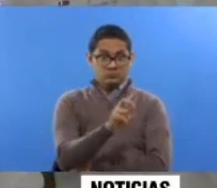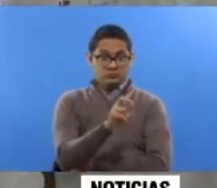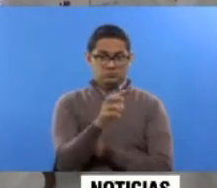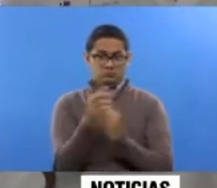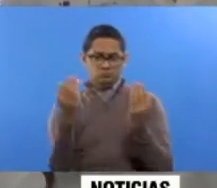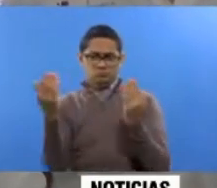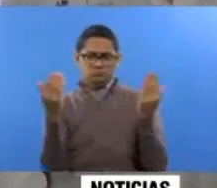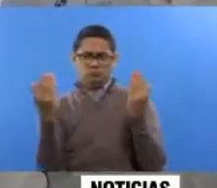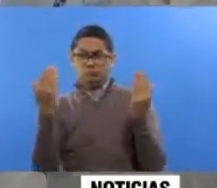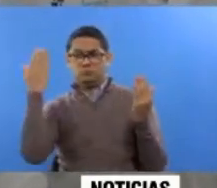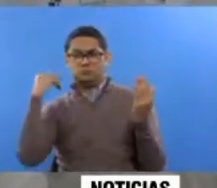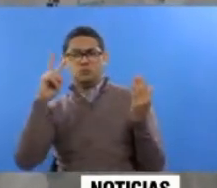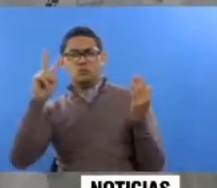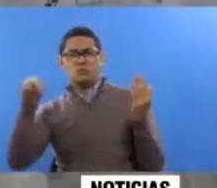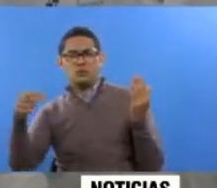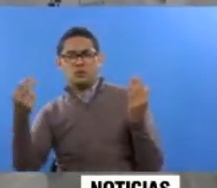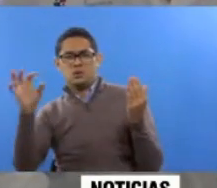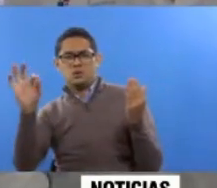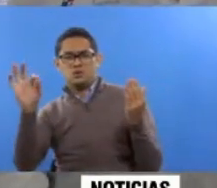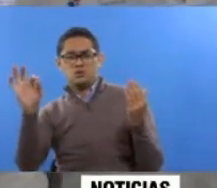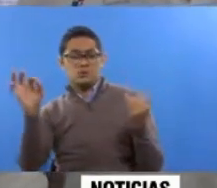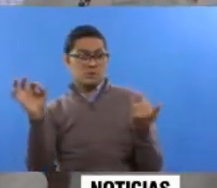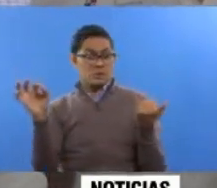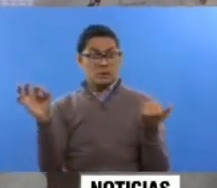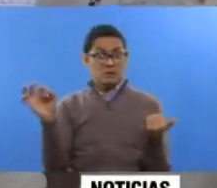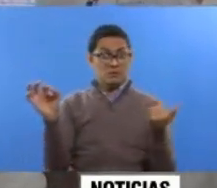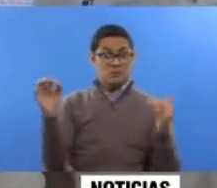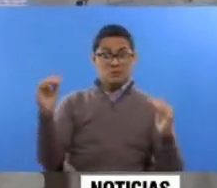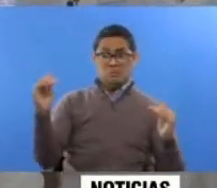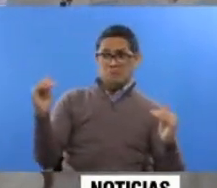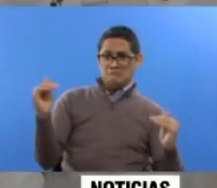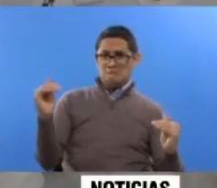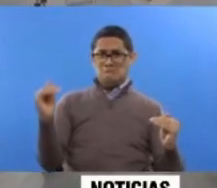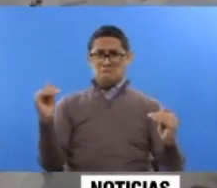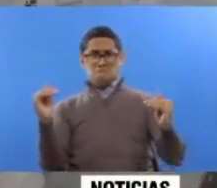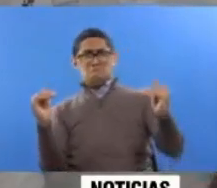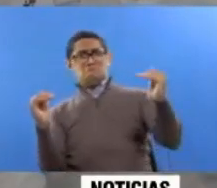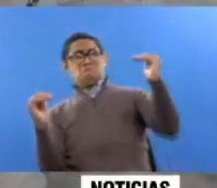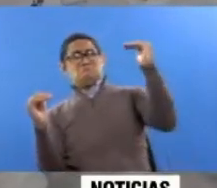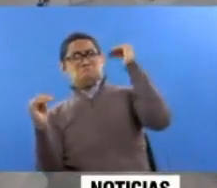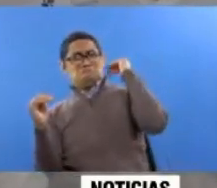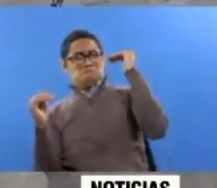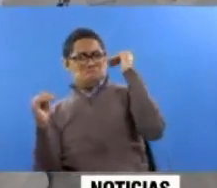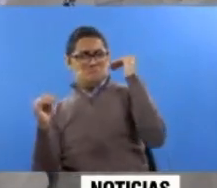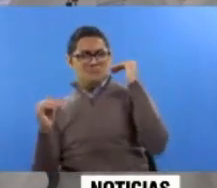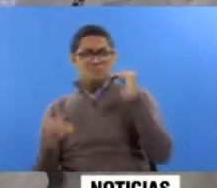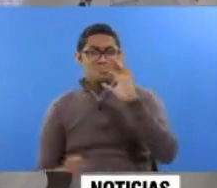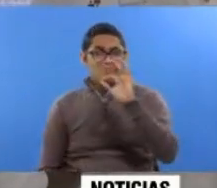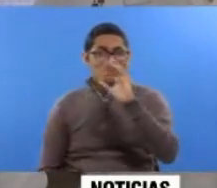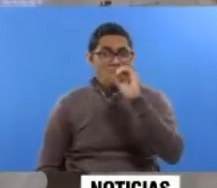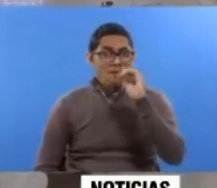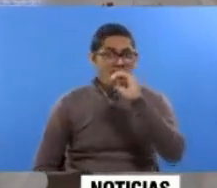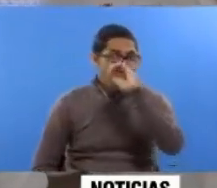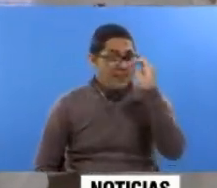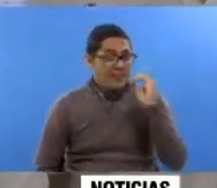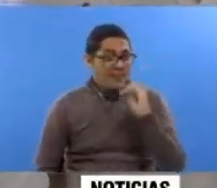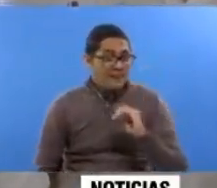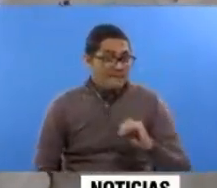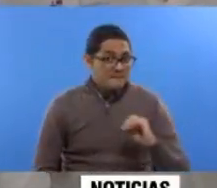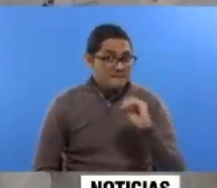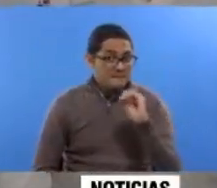2019, va un 90% por arriba, o sea, de captura de droga del 2019, que fue